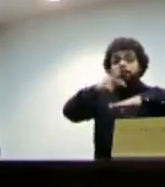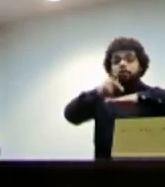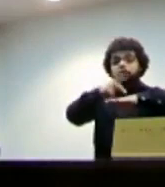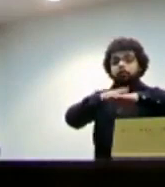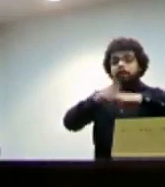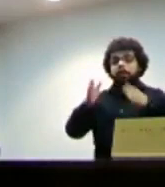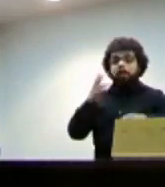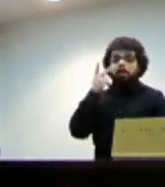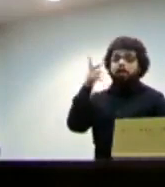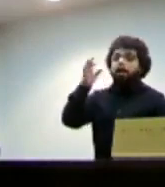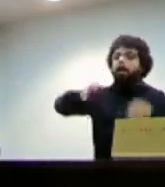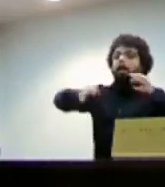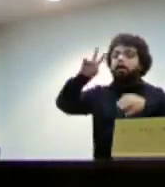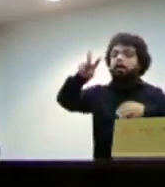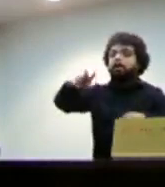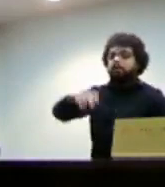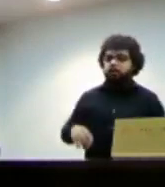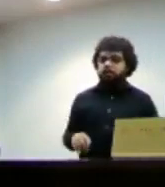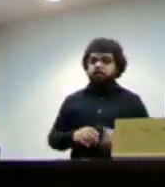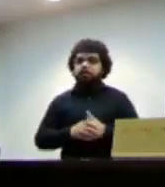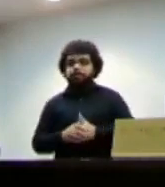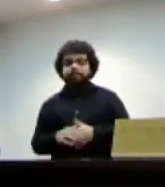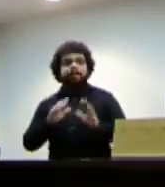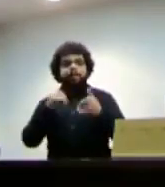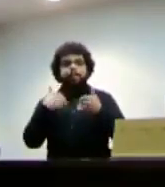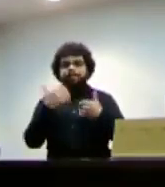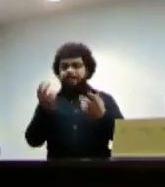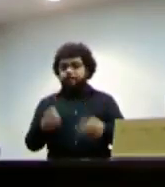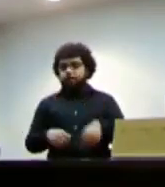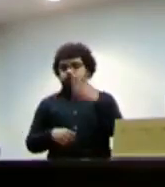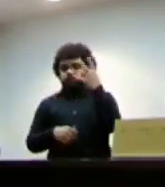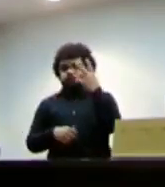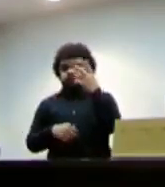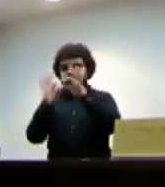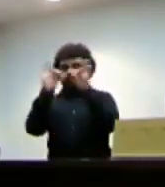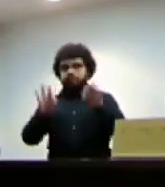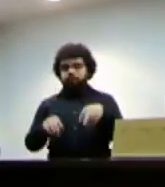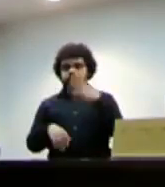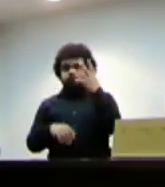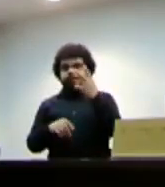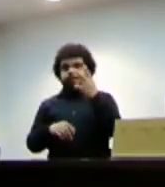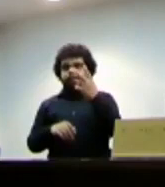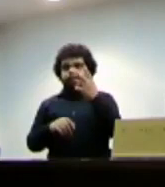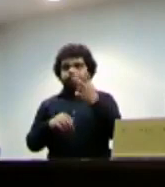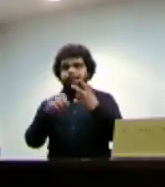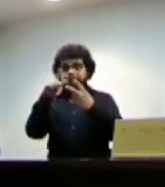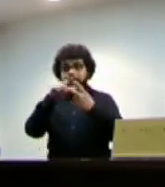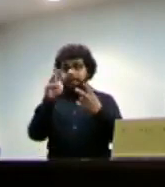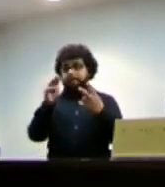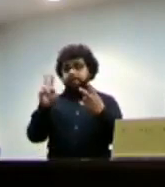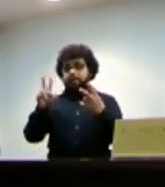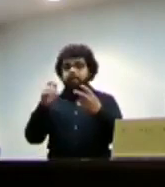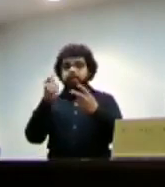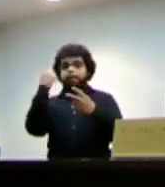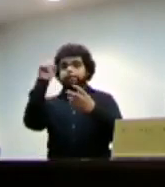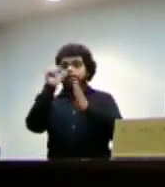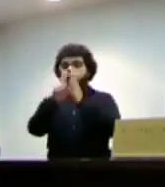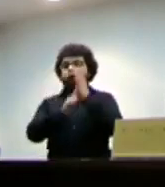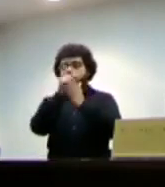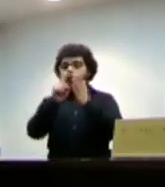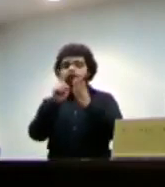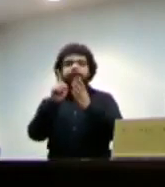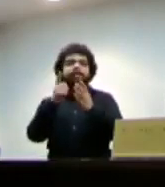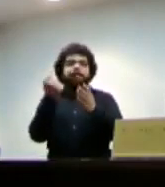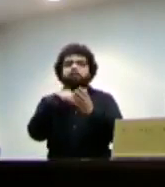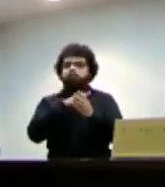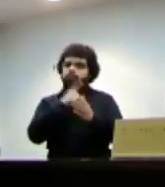la tarifa, la estructura tarifaria vigente tiene dos componentes. El componente que es fijo, que es el centavo kilovatio hora de la tarifa básica que pagamos